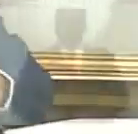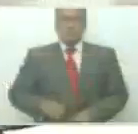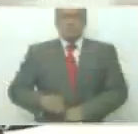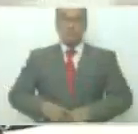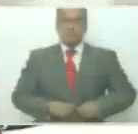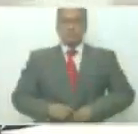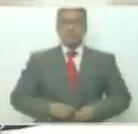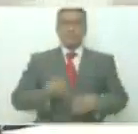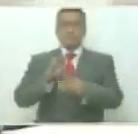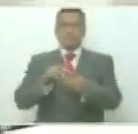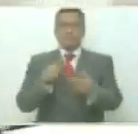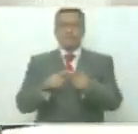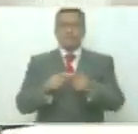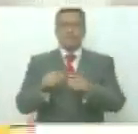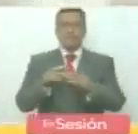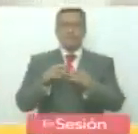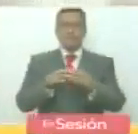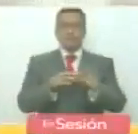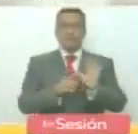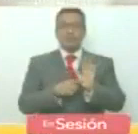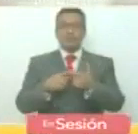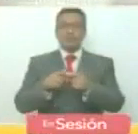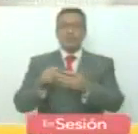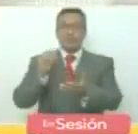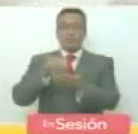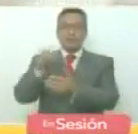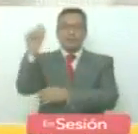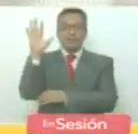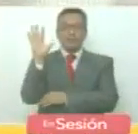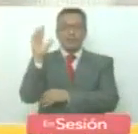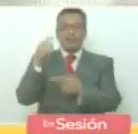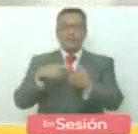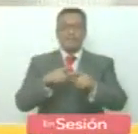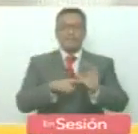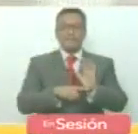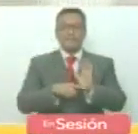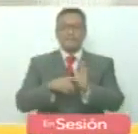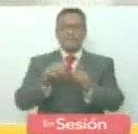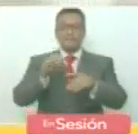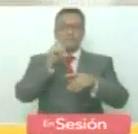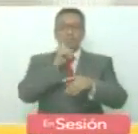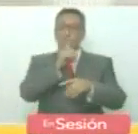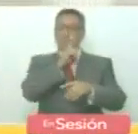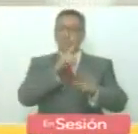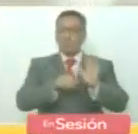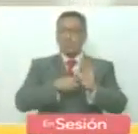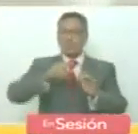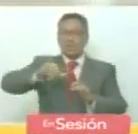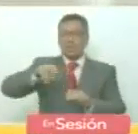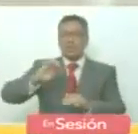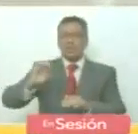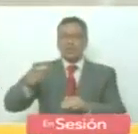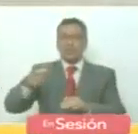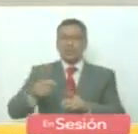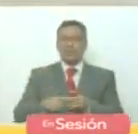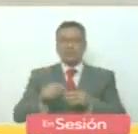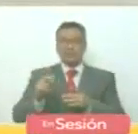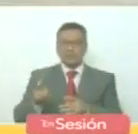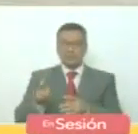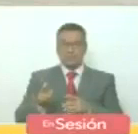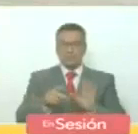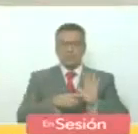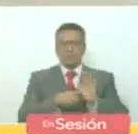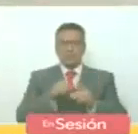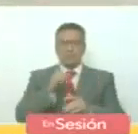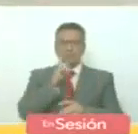las diputadas y los diputados que estén de acuerdo en aprobar la autorización del nombramiento del ciudadano Jorge Hidalgo Valero